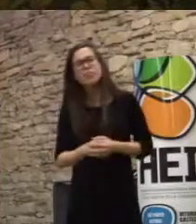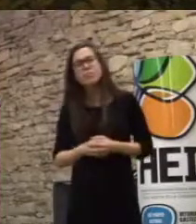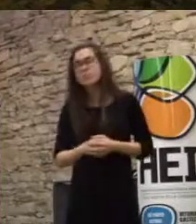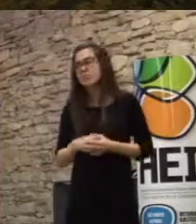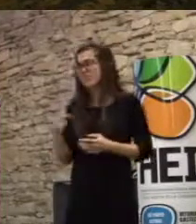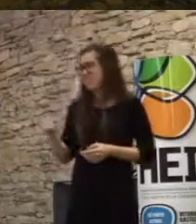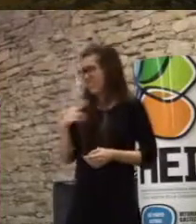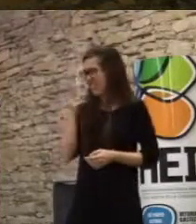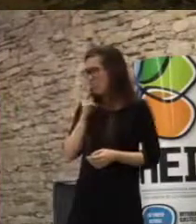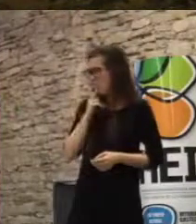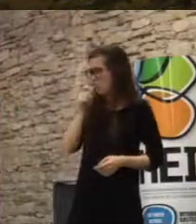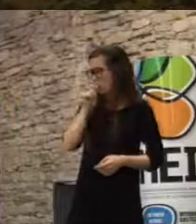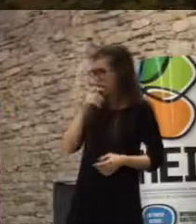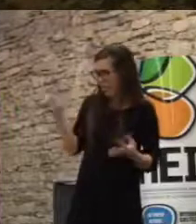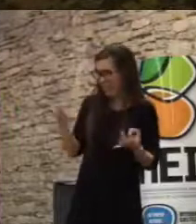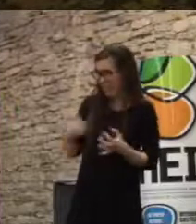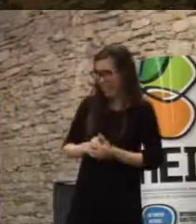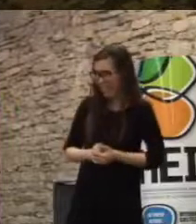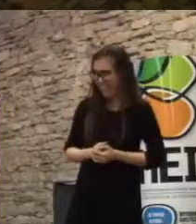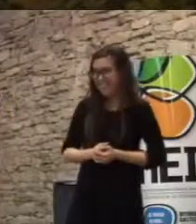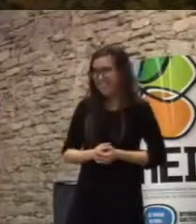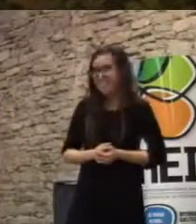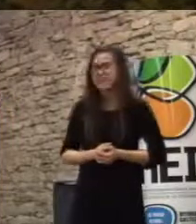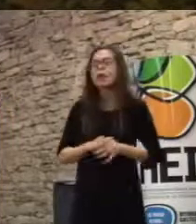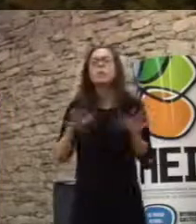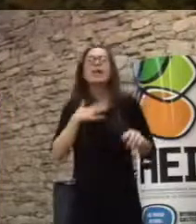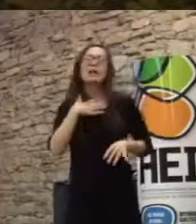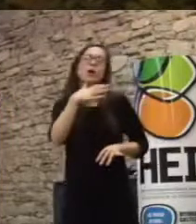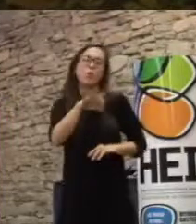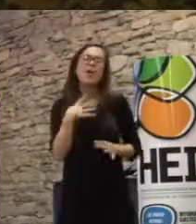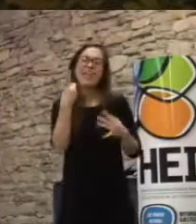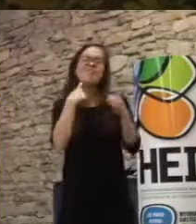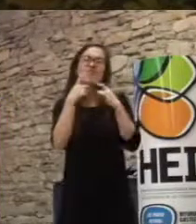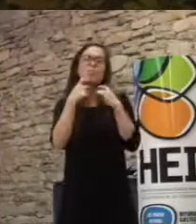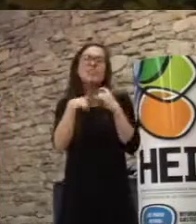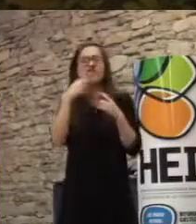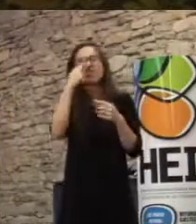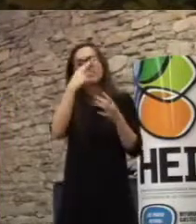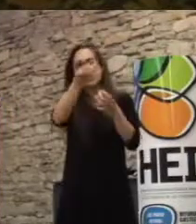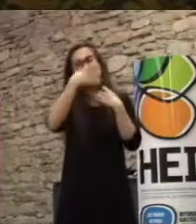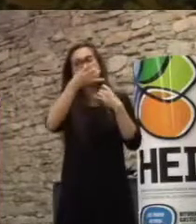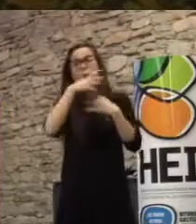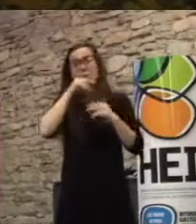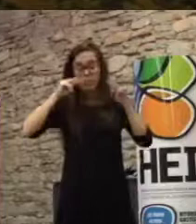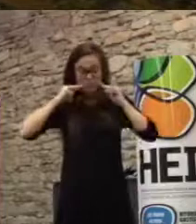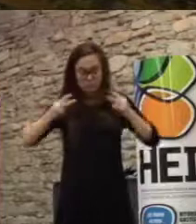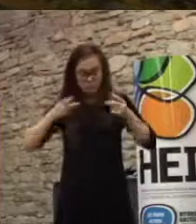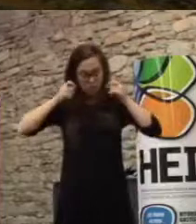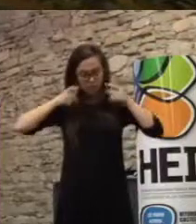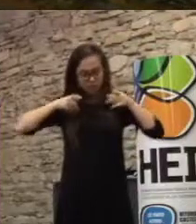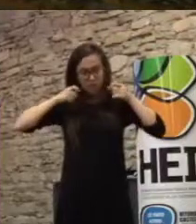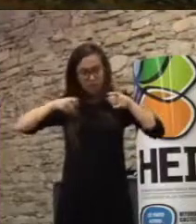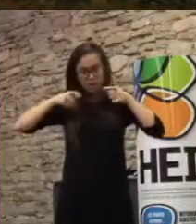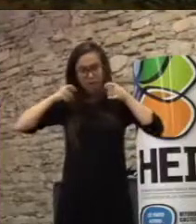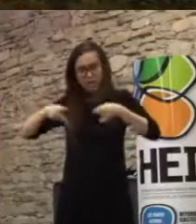dirá que has fumado y majo pero aparte de esto te pueda la información muy interesante porque te vas a conocer desde dentro y desde los ojos de esas